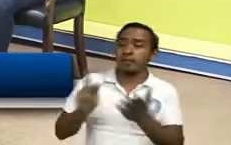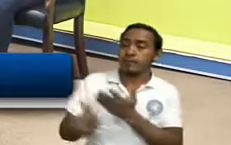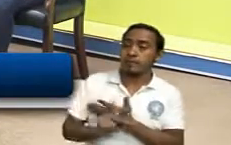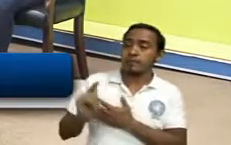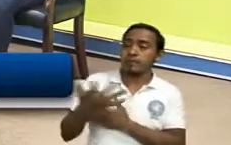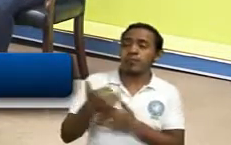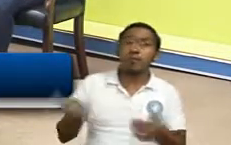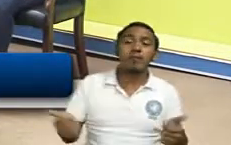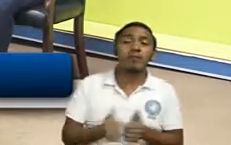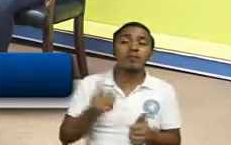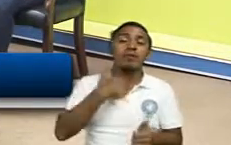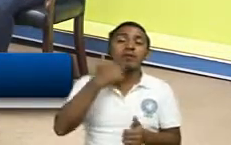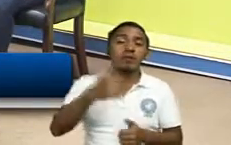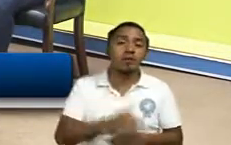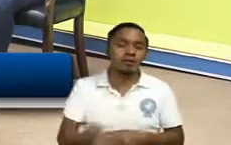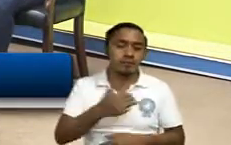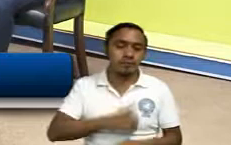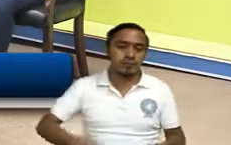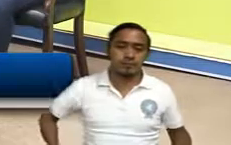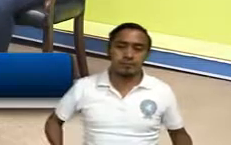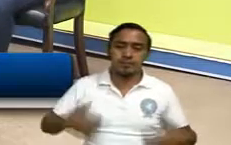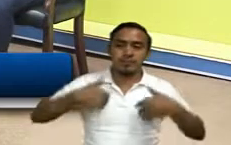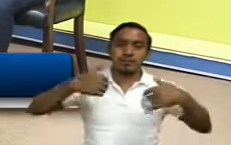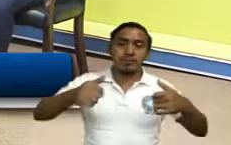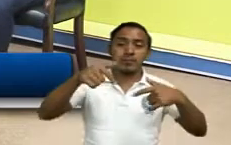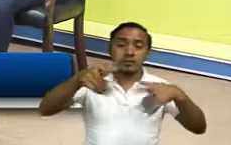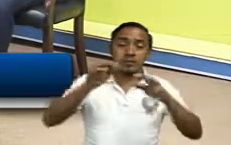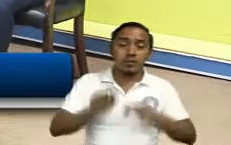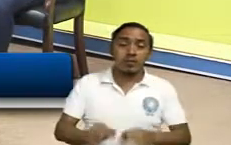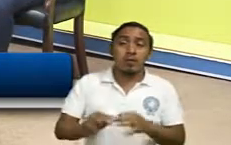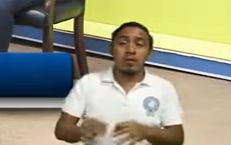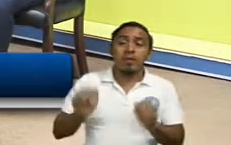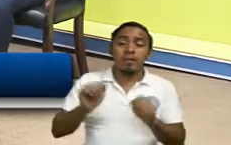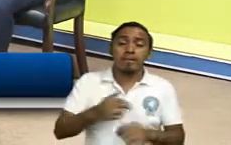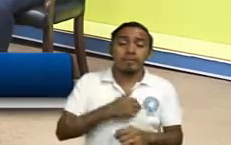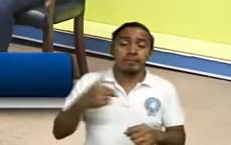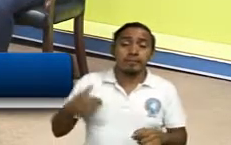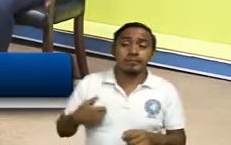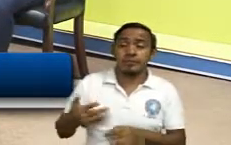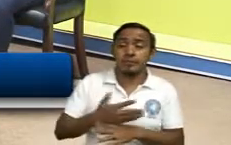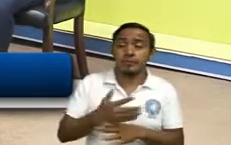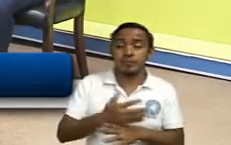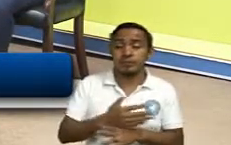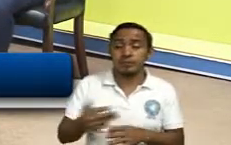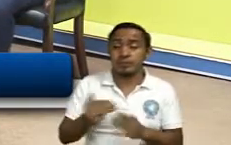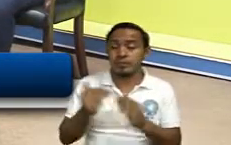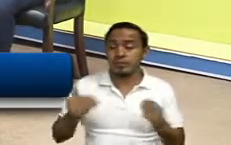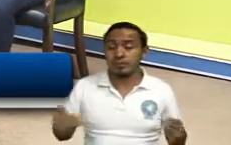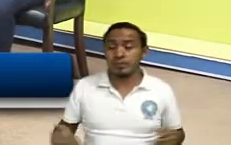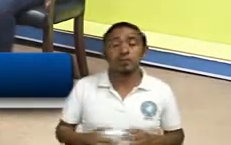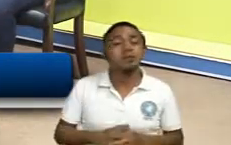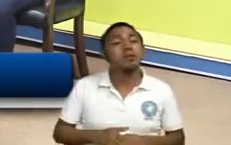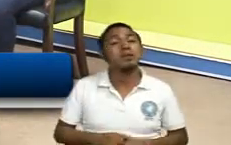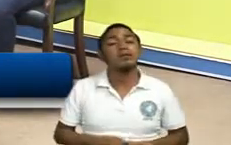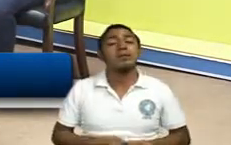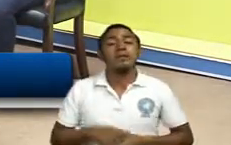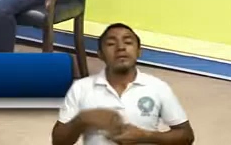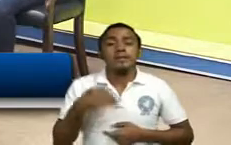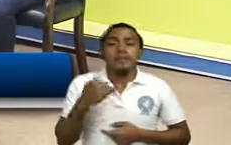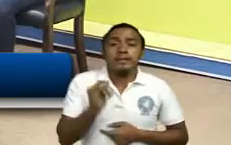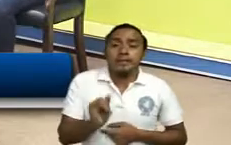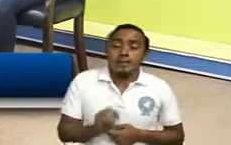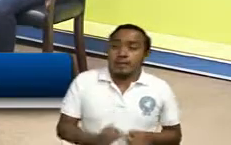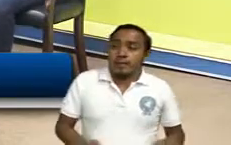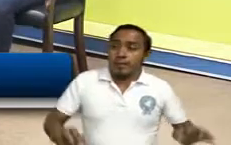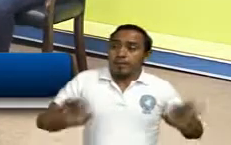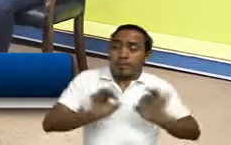esto el Ministerio de Salud ha garantizado que estas personas puedan usar estos equipos auxiliares. Sí, eso es